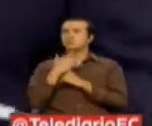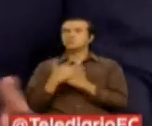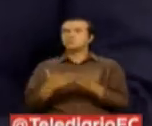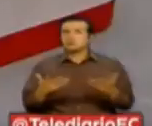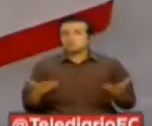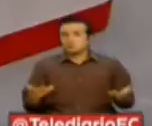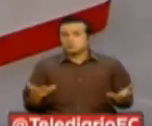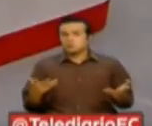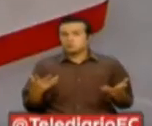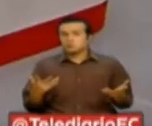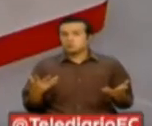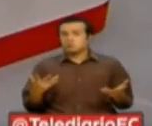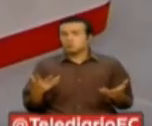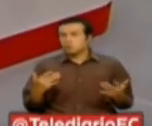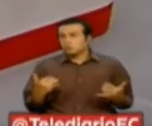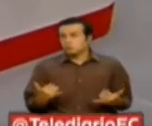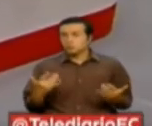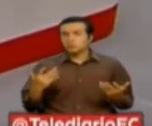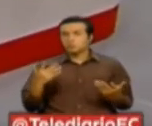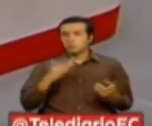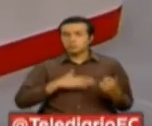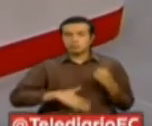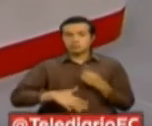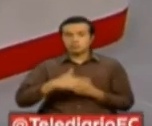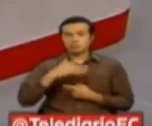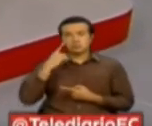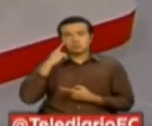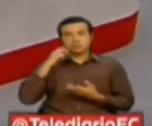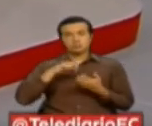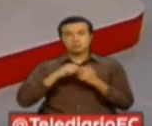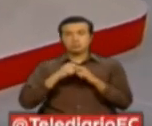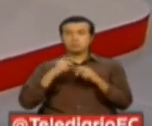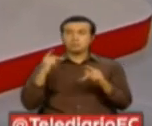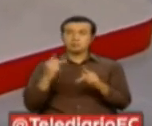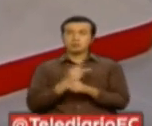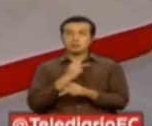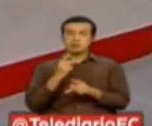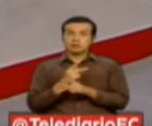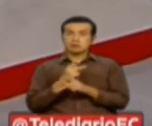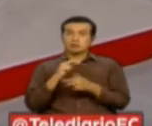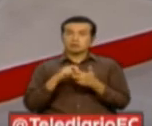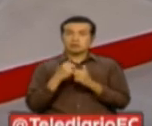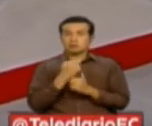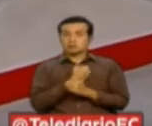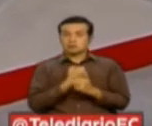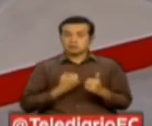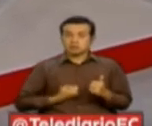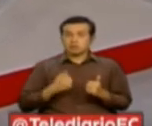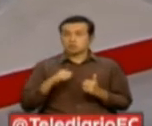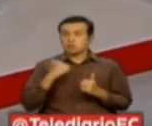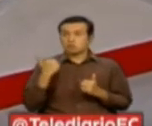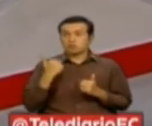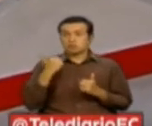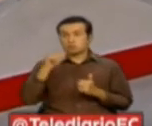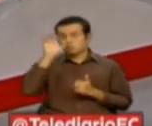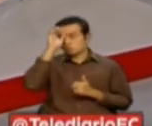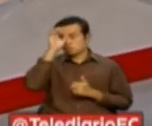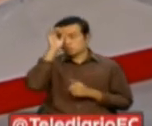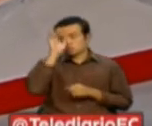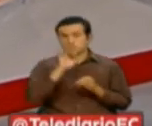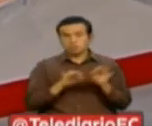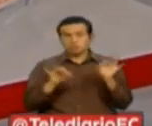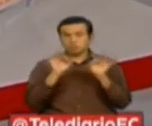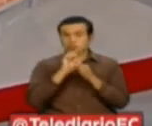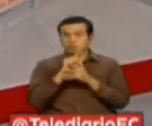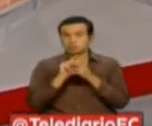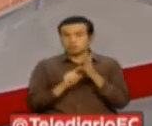a ultranza en condiciones que incluso pueden significar sacrificios para otros de los conceptos y medidas